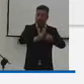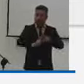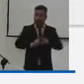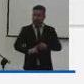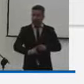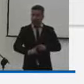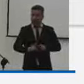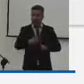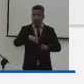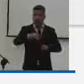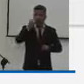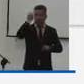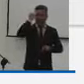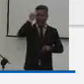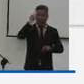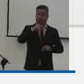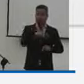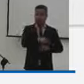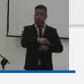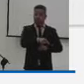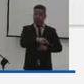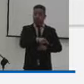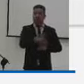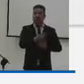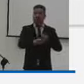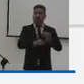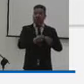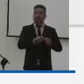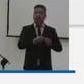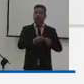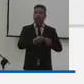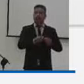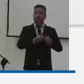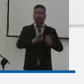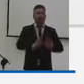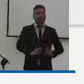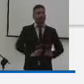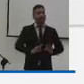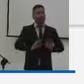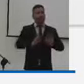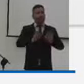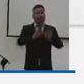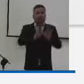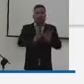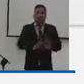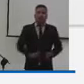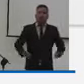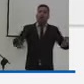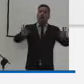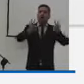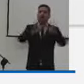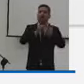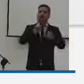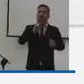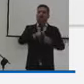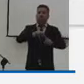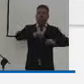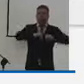etcétera, etcétera, todo lo que sabemos que implica ello va a ser extraordinariamente importante para